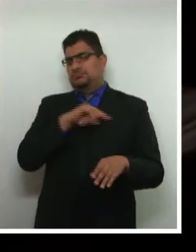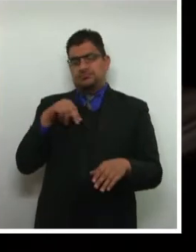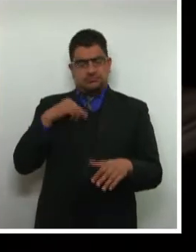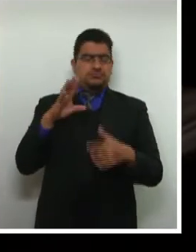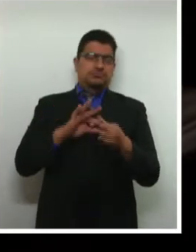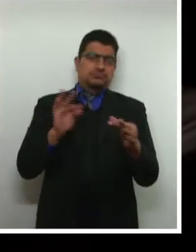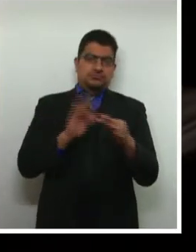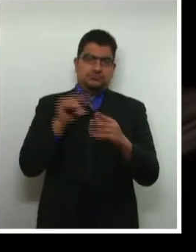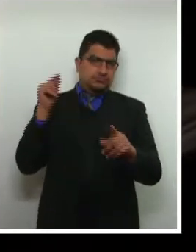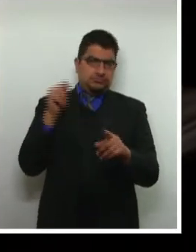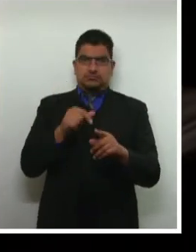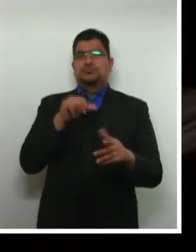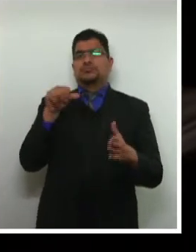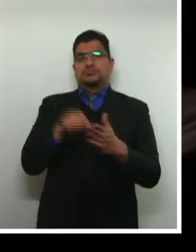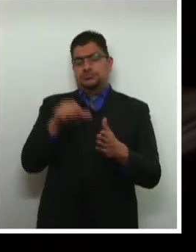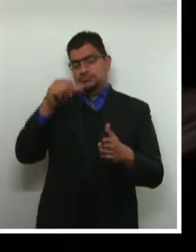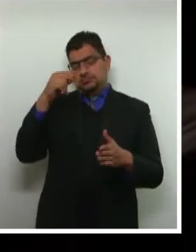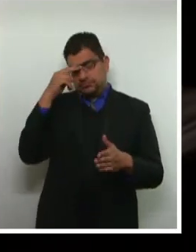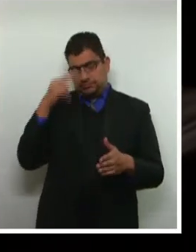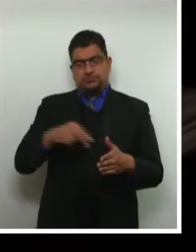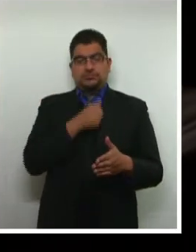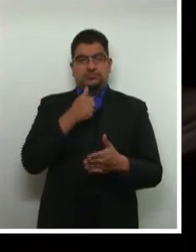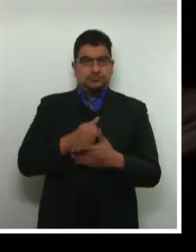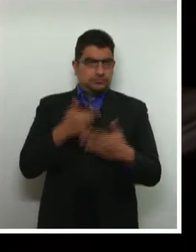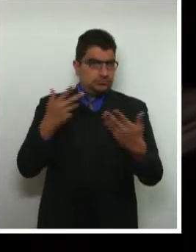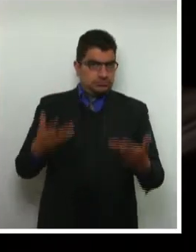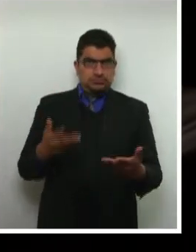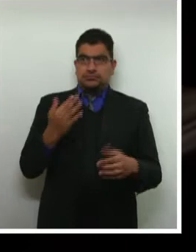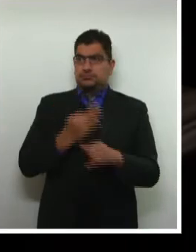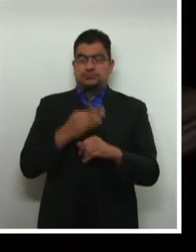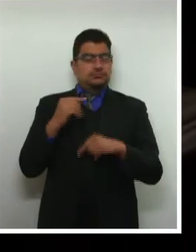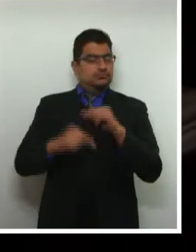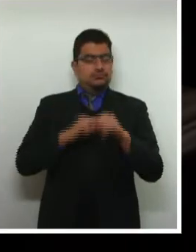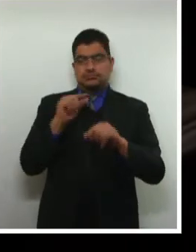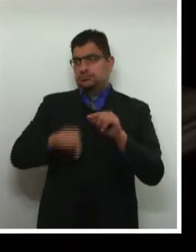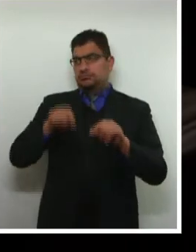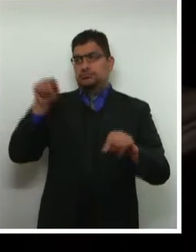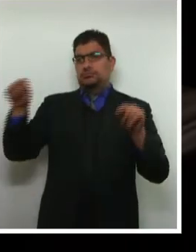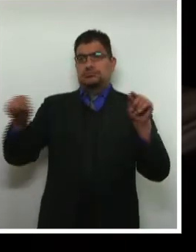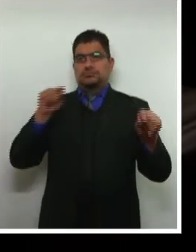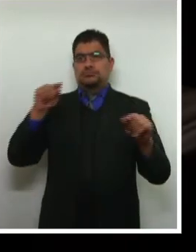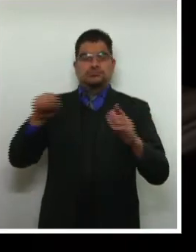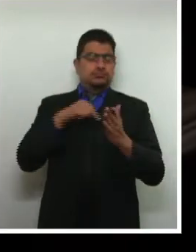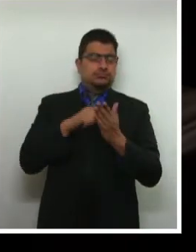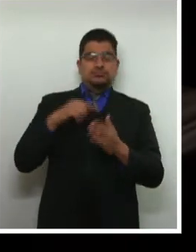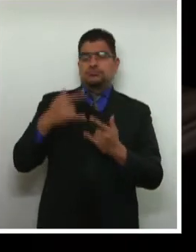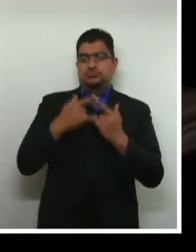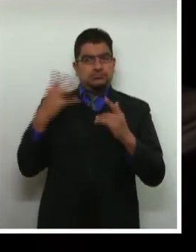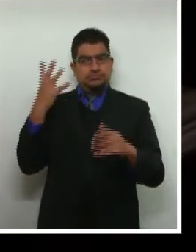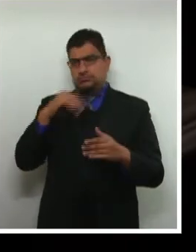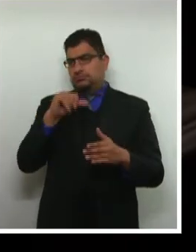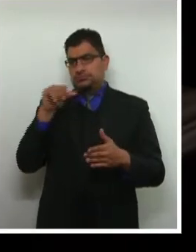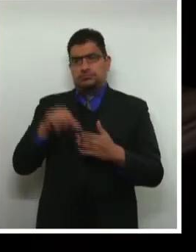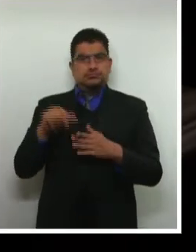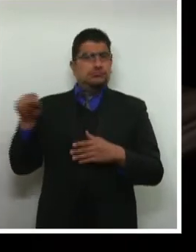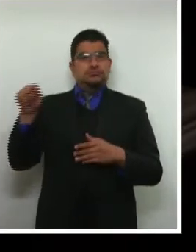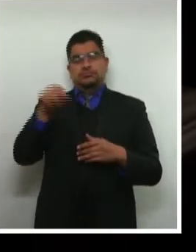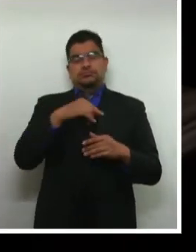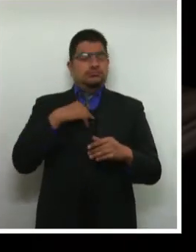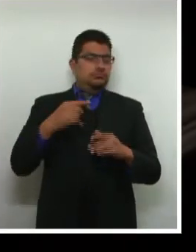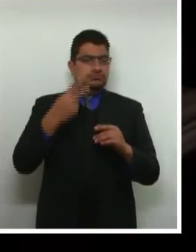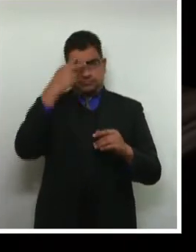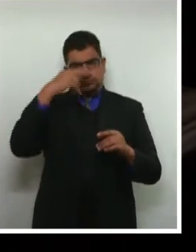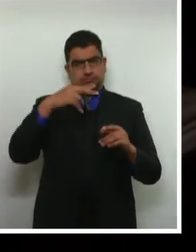todo en el tema del centro histórico, y que esto se podría multiplicar hacia los otros centros históricos, pero también para todo el patrimonio de la